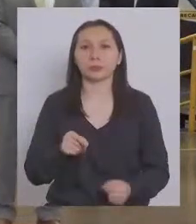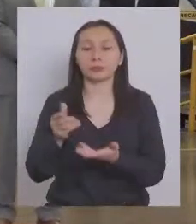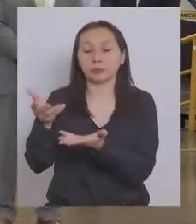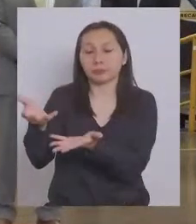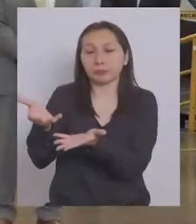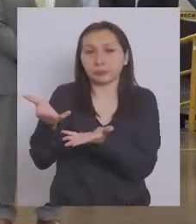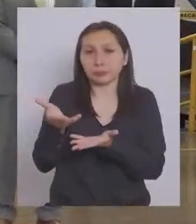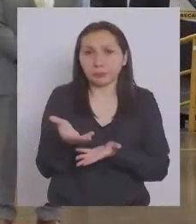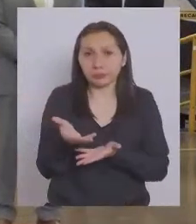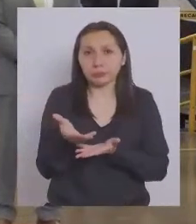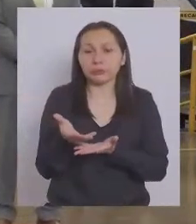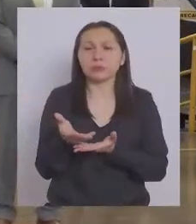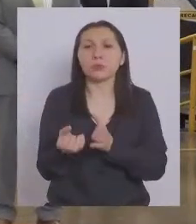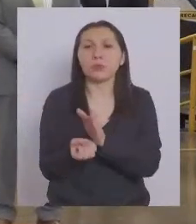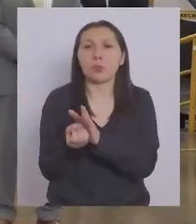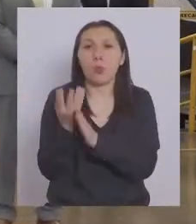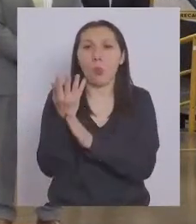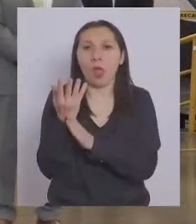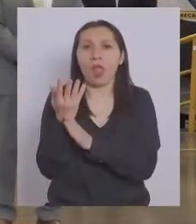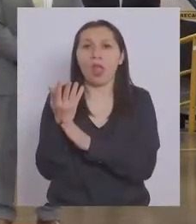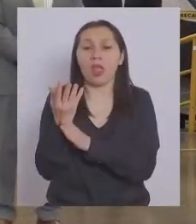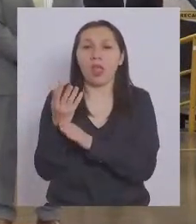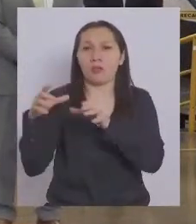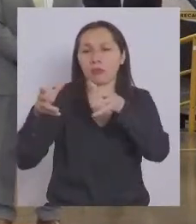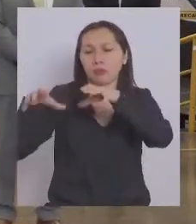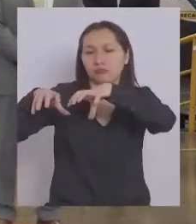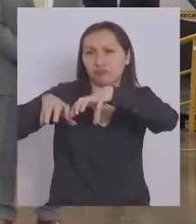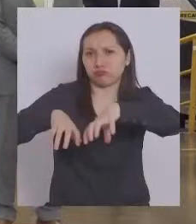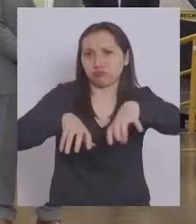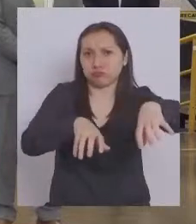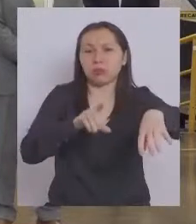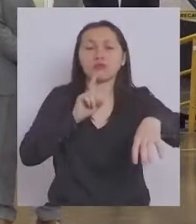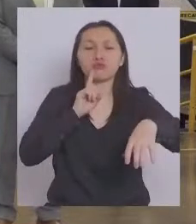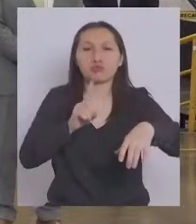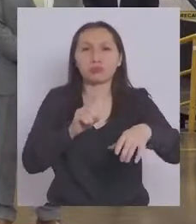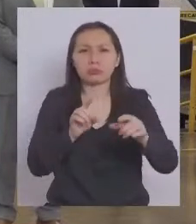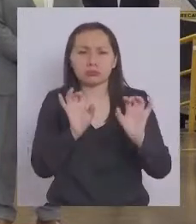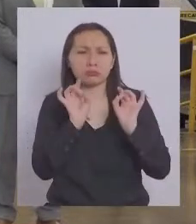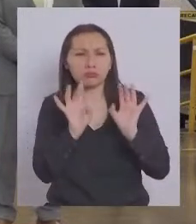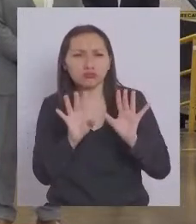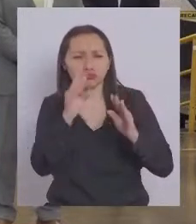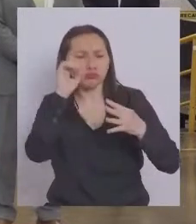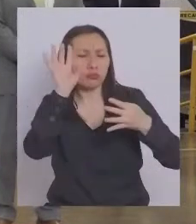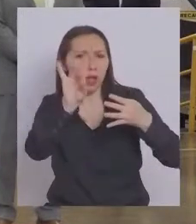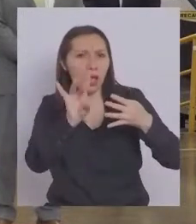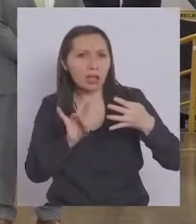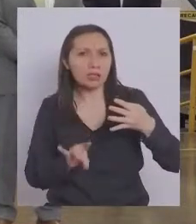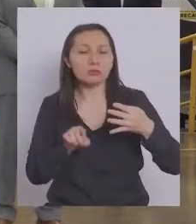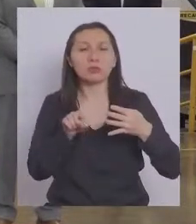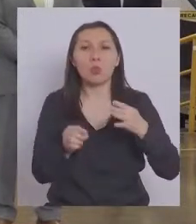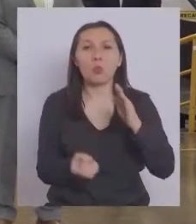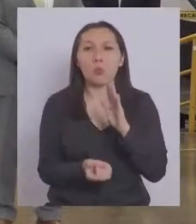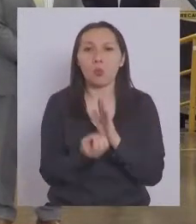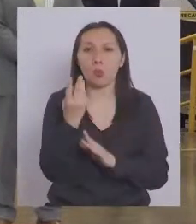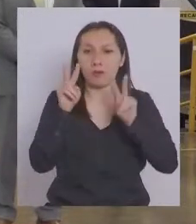recibiendo una flota que tiene una cantidad de características nuevas.